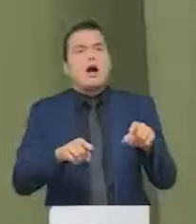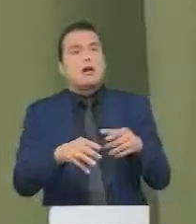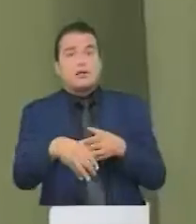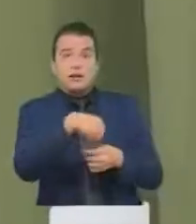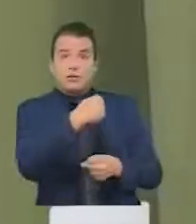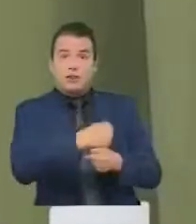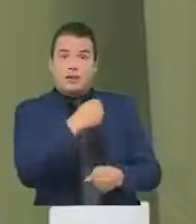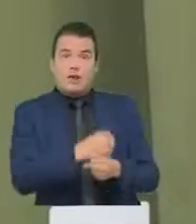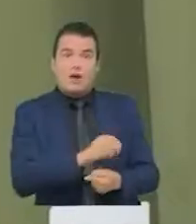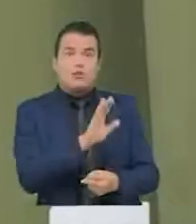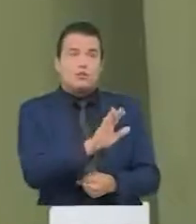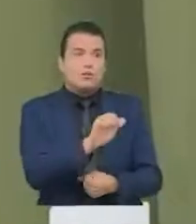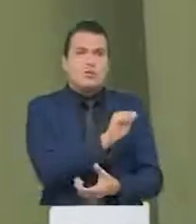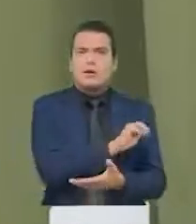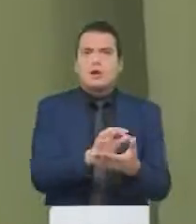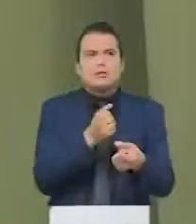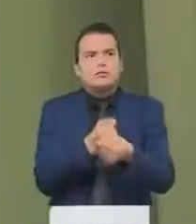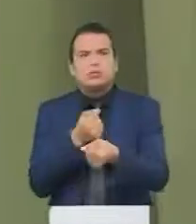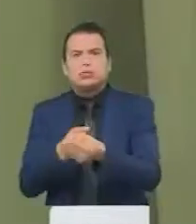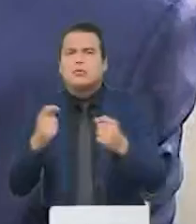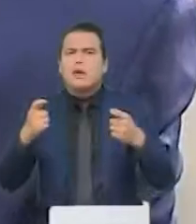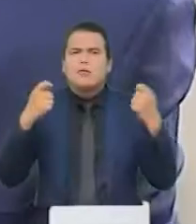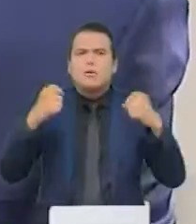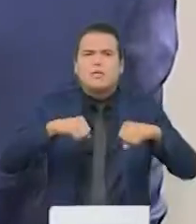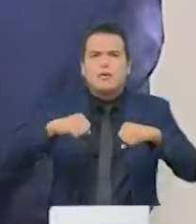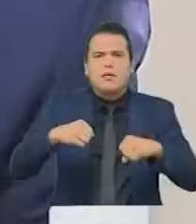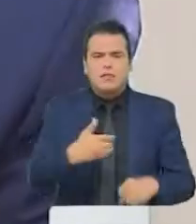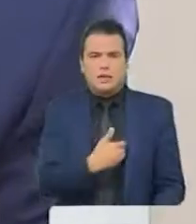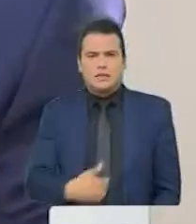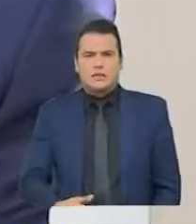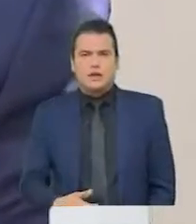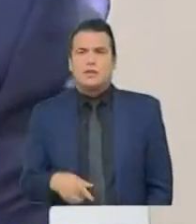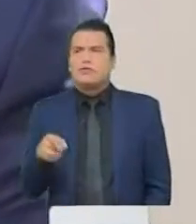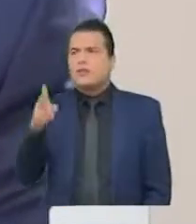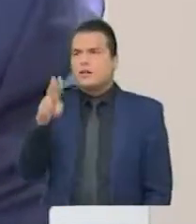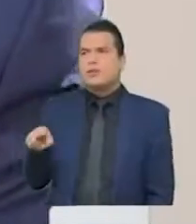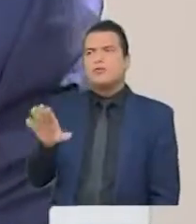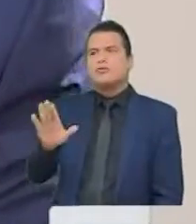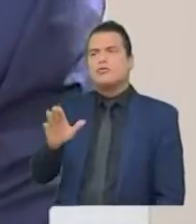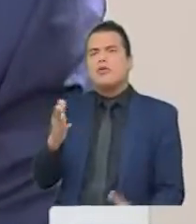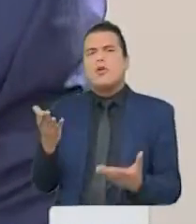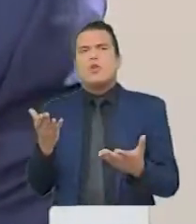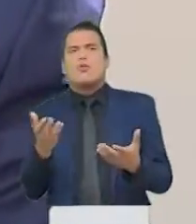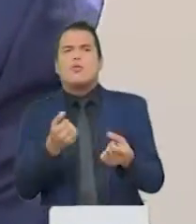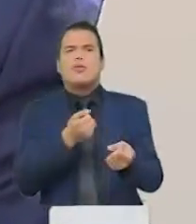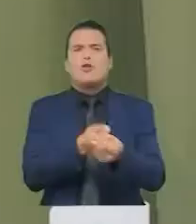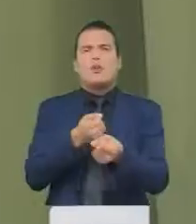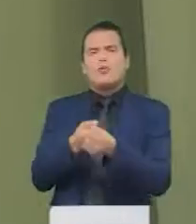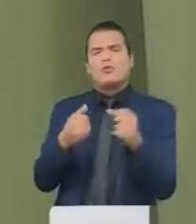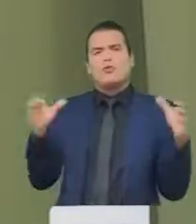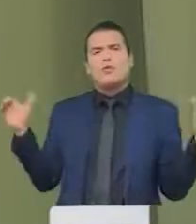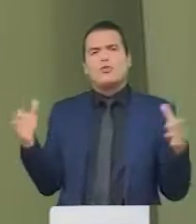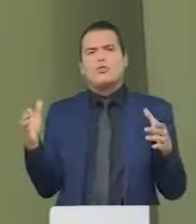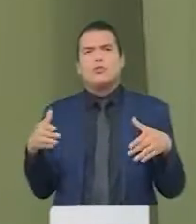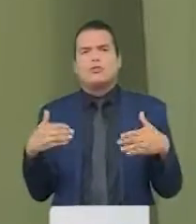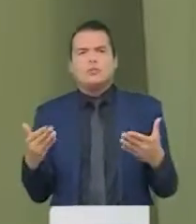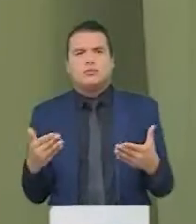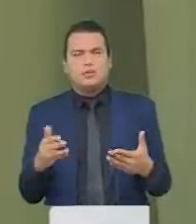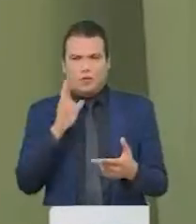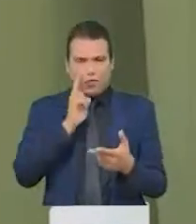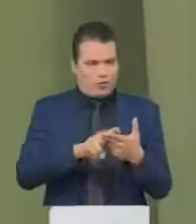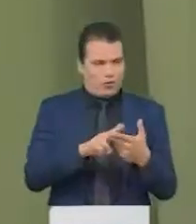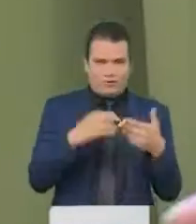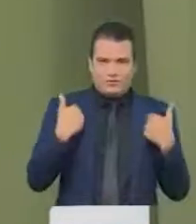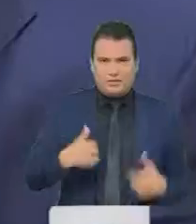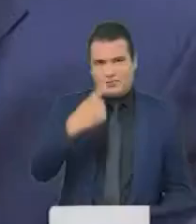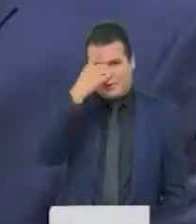y usted al final no harán honor en y definitivamente usted con sus hijos con winston andrés con maria camila y todo esto será ver todo esto de